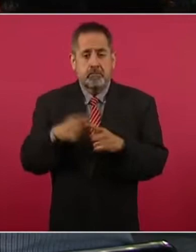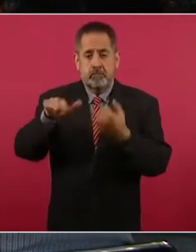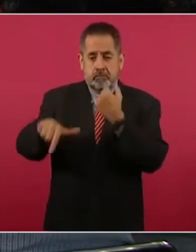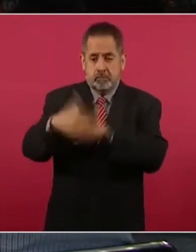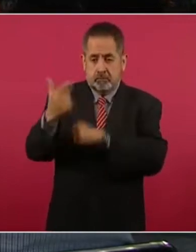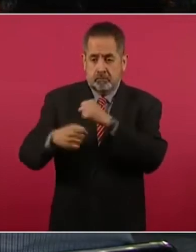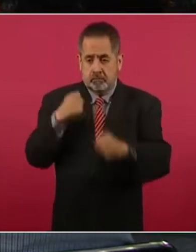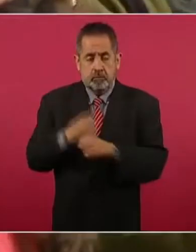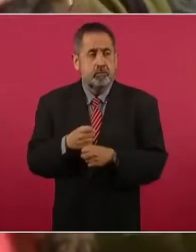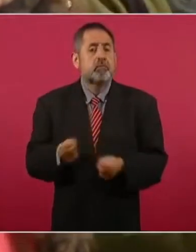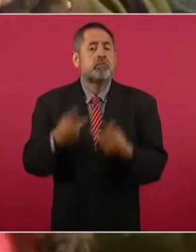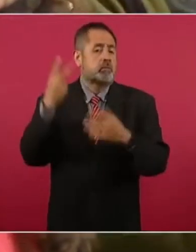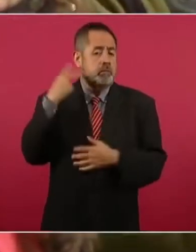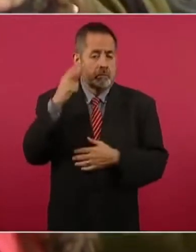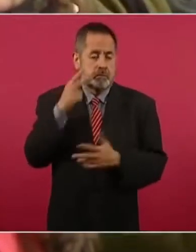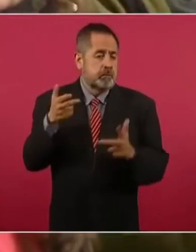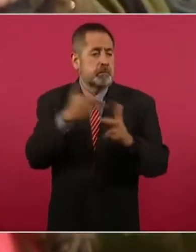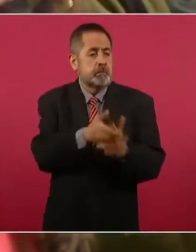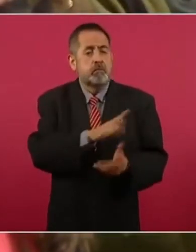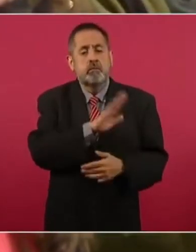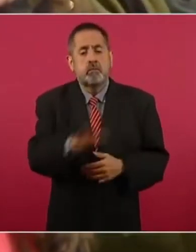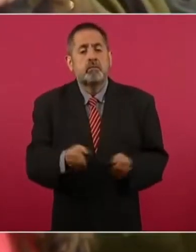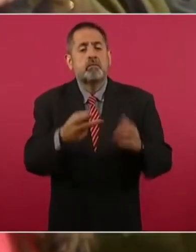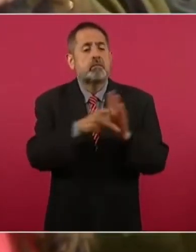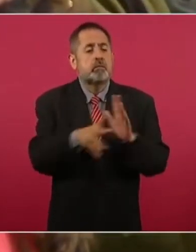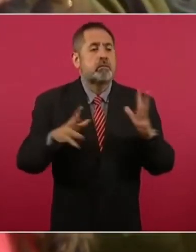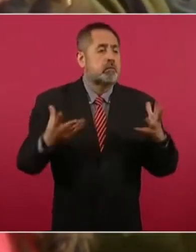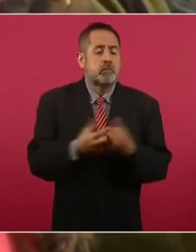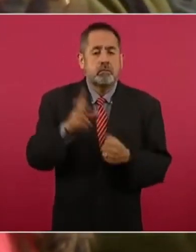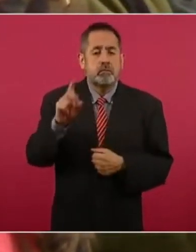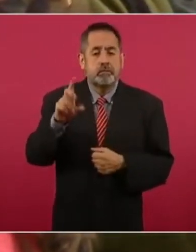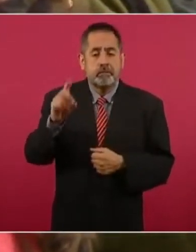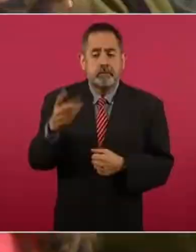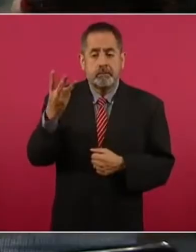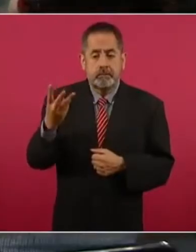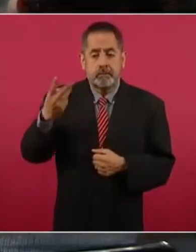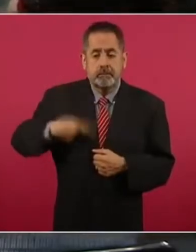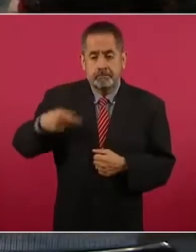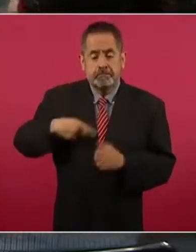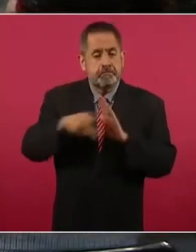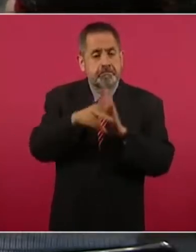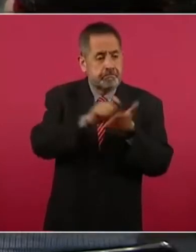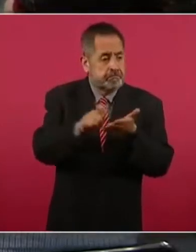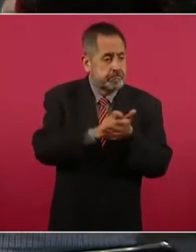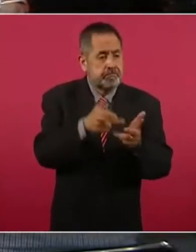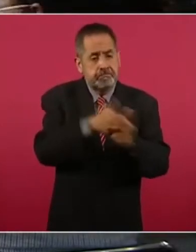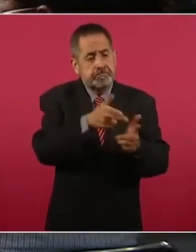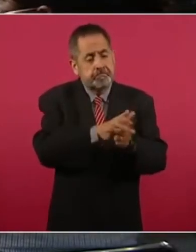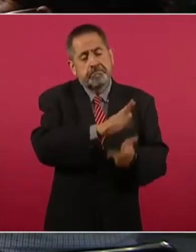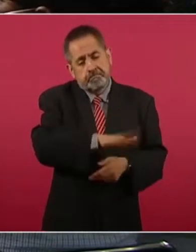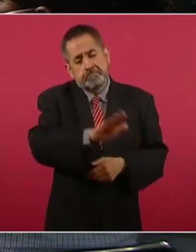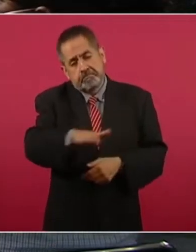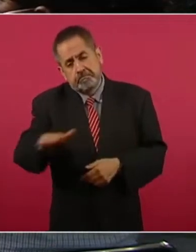años. Simplemente en Veracruz hay el expediente de 33 casos de periodistas asesinados. Entonces, no sé